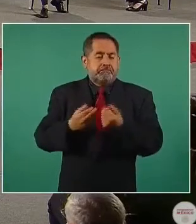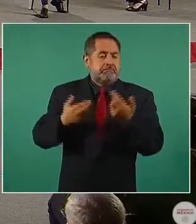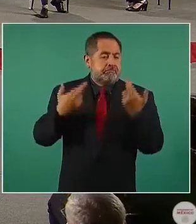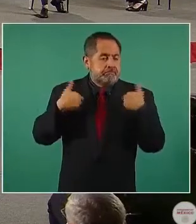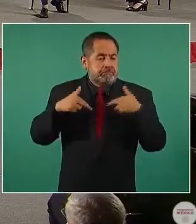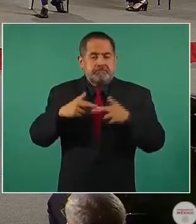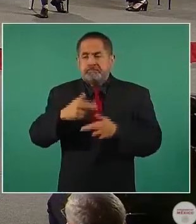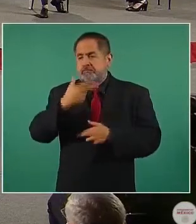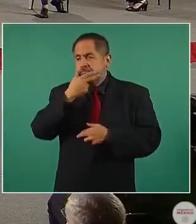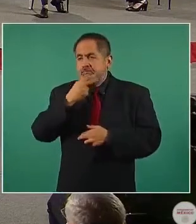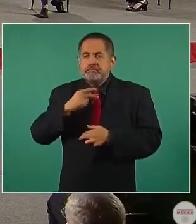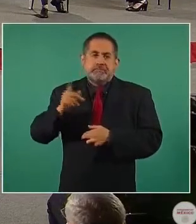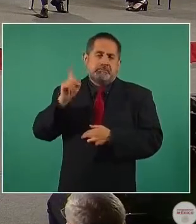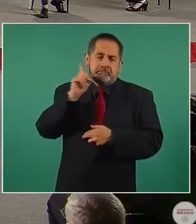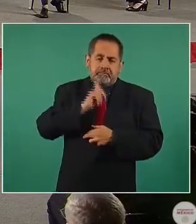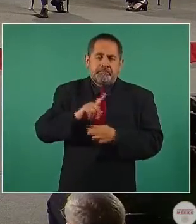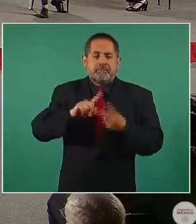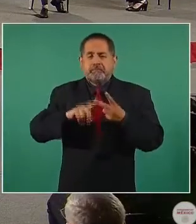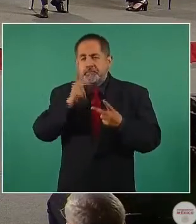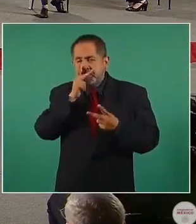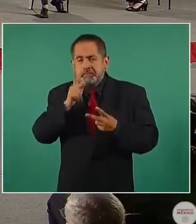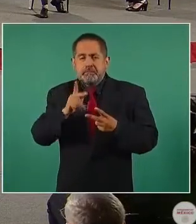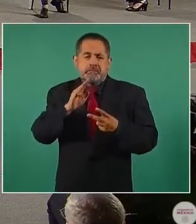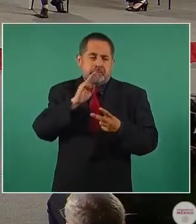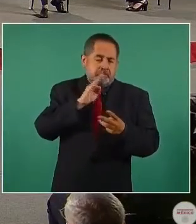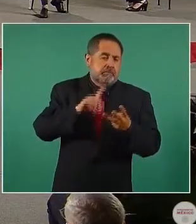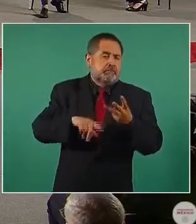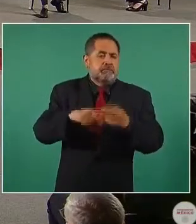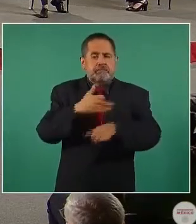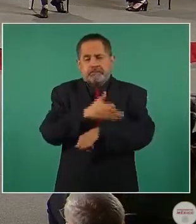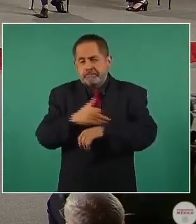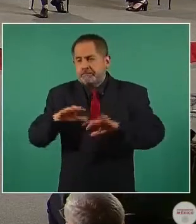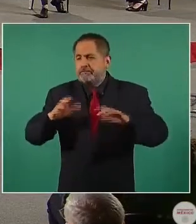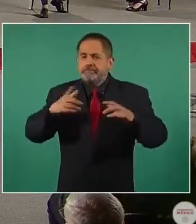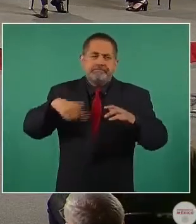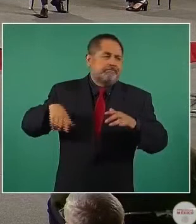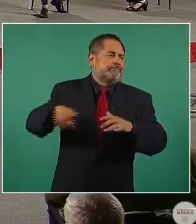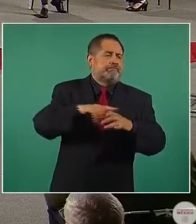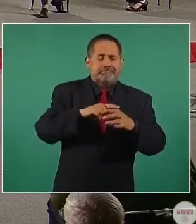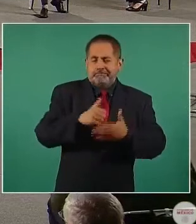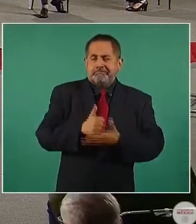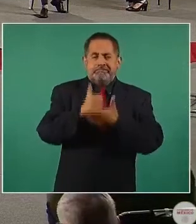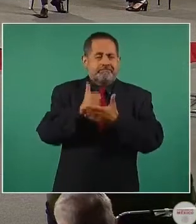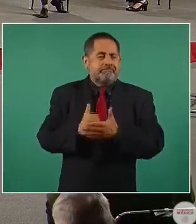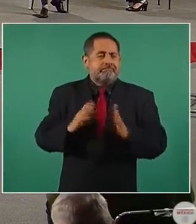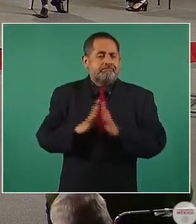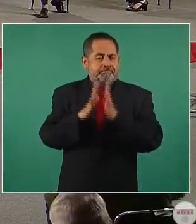maestras, maestros, padres, madres de familia,